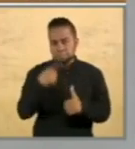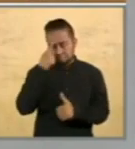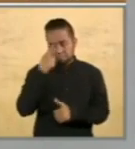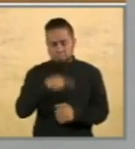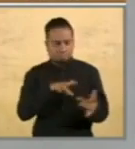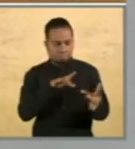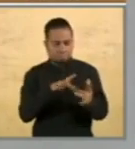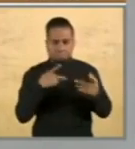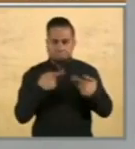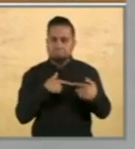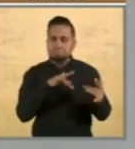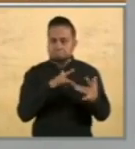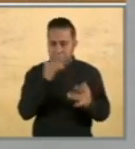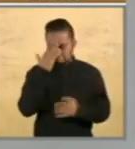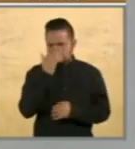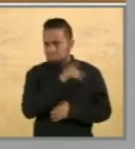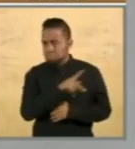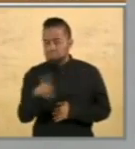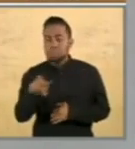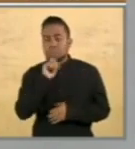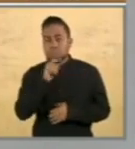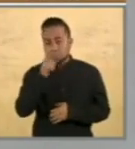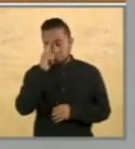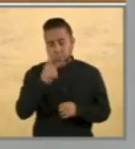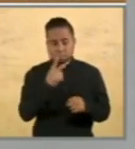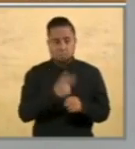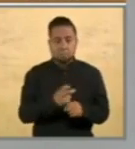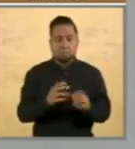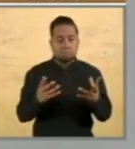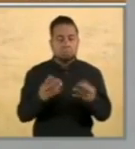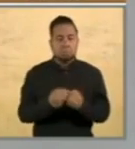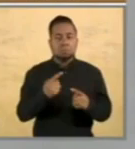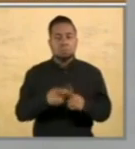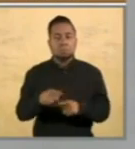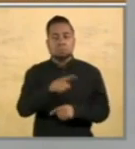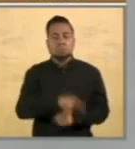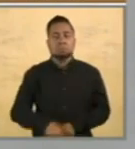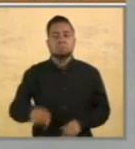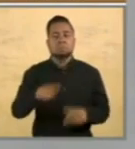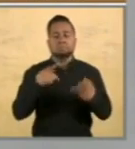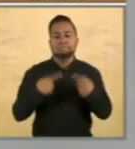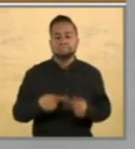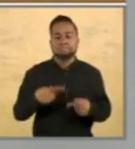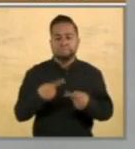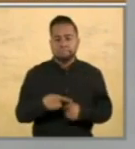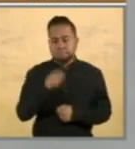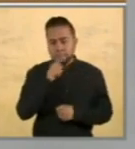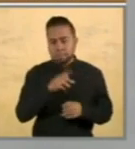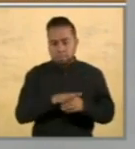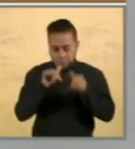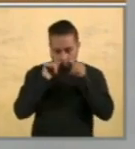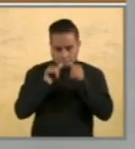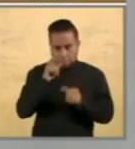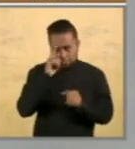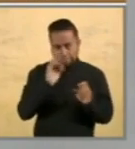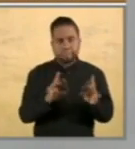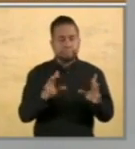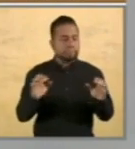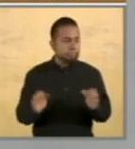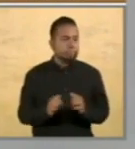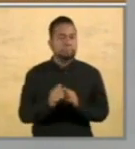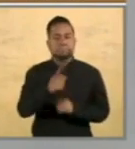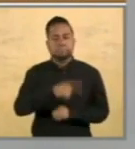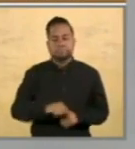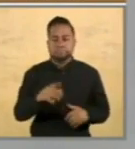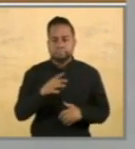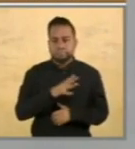tener contacto ciudadano segundo Para coordinar con la ciudadanía y la la atención en las emergencias que